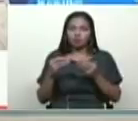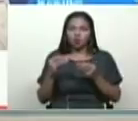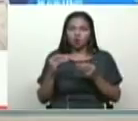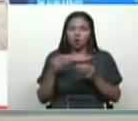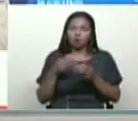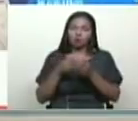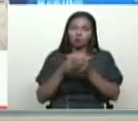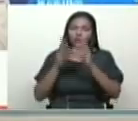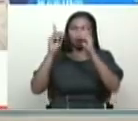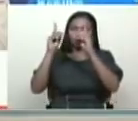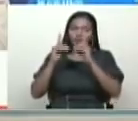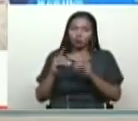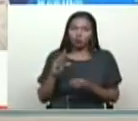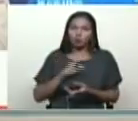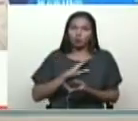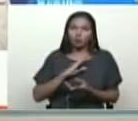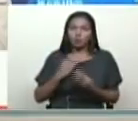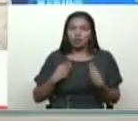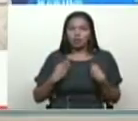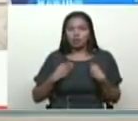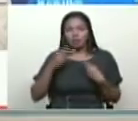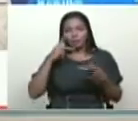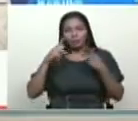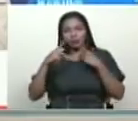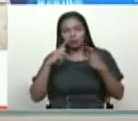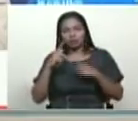de las decisiones de la vida política.